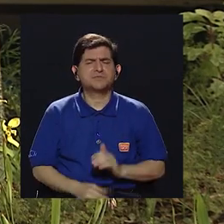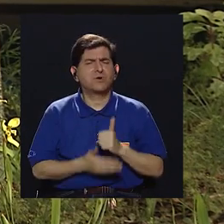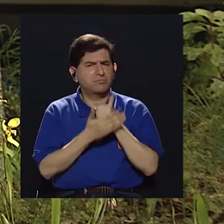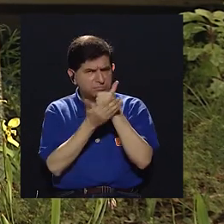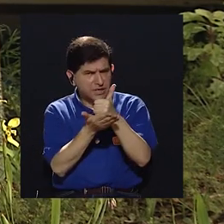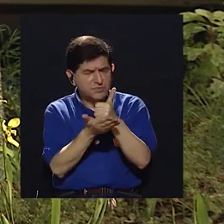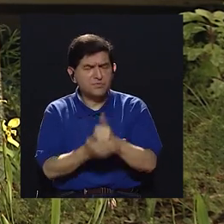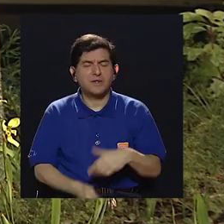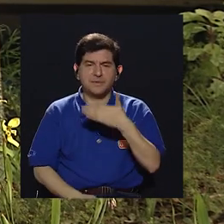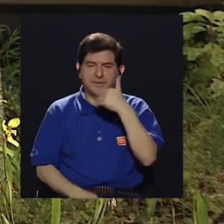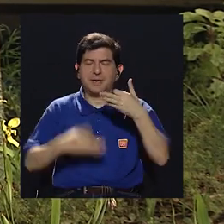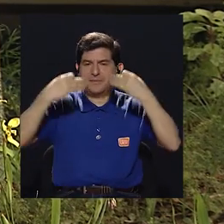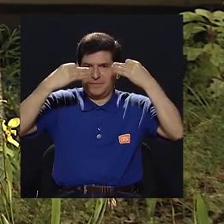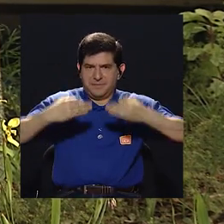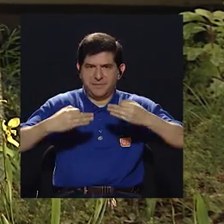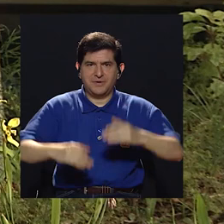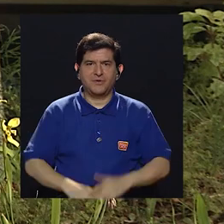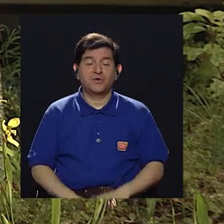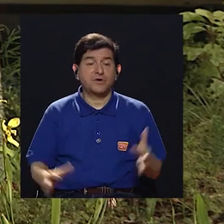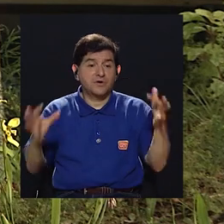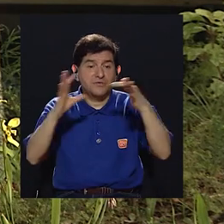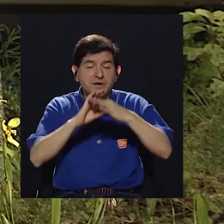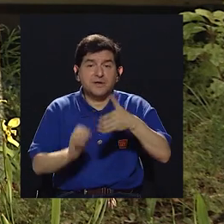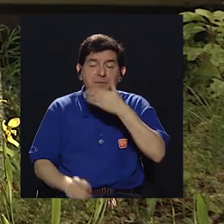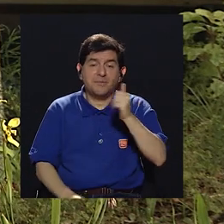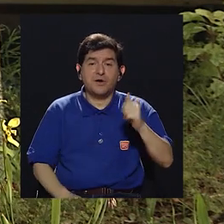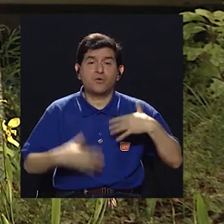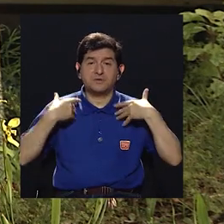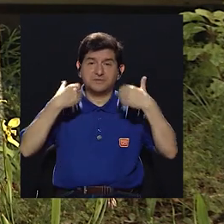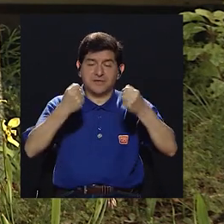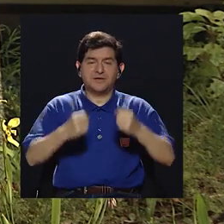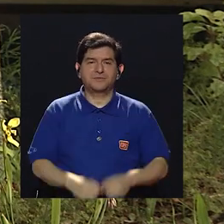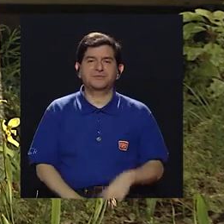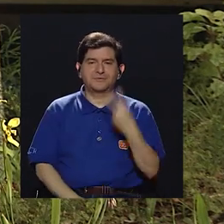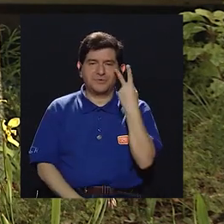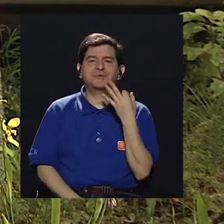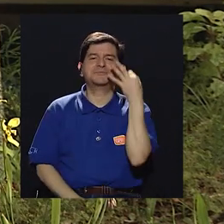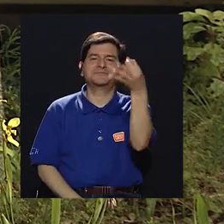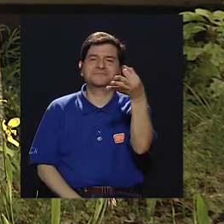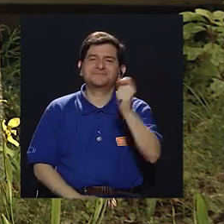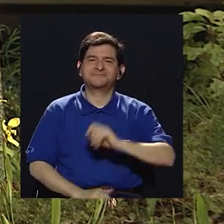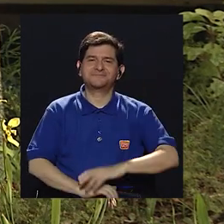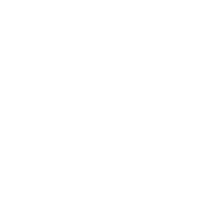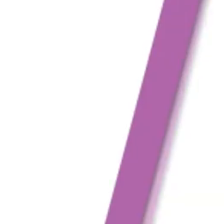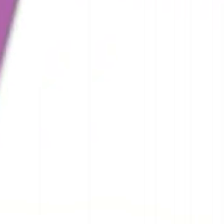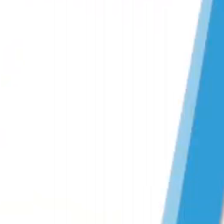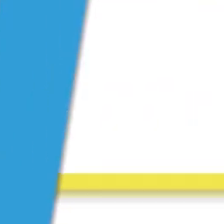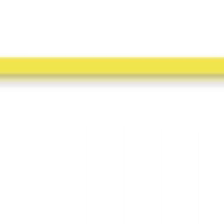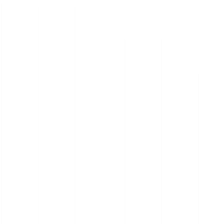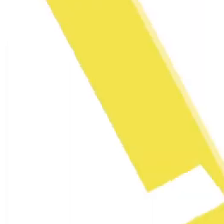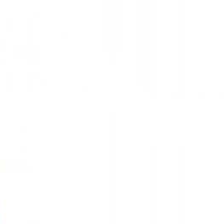le pueda ser útil y que pueda tomar mejores decisiones respecto a cómo mejorar su salud. Hasta la próxima.